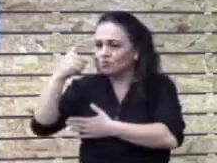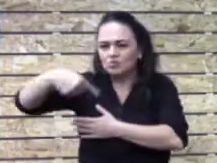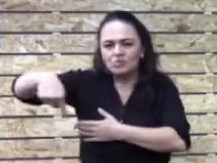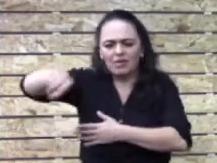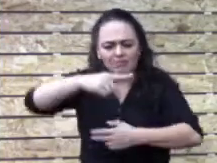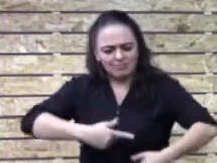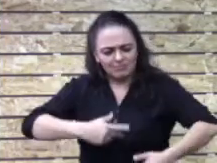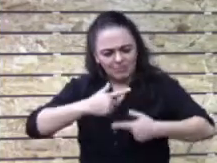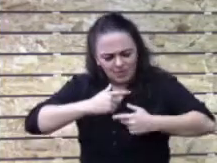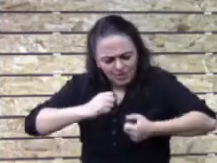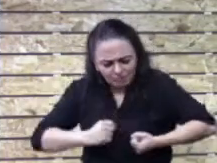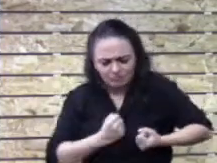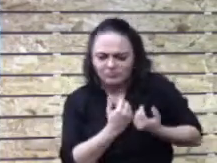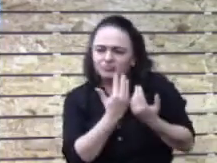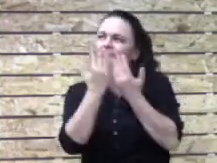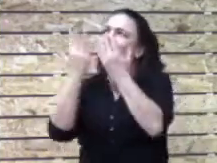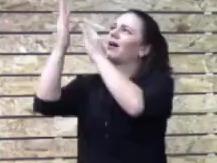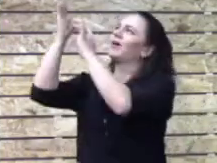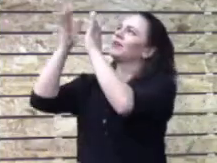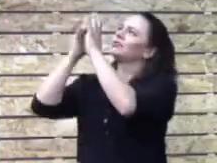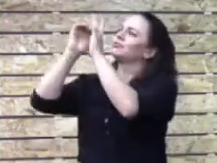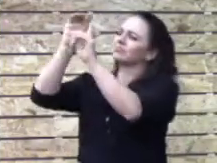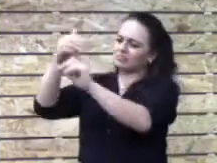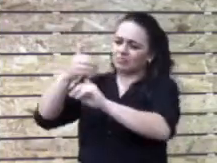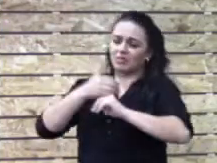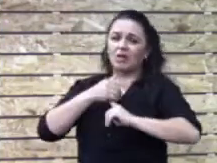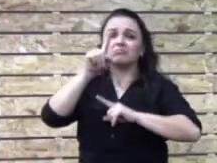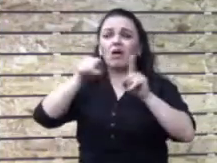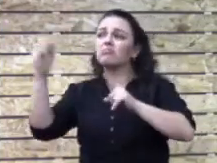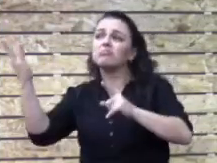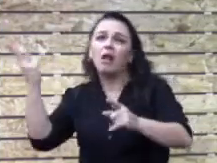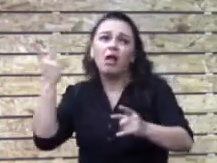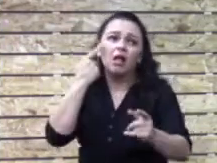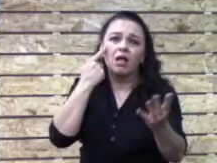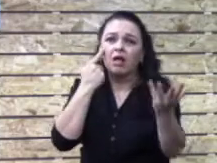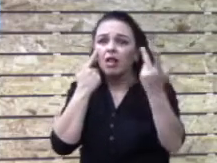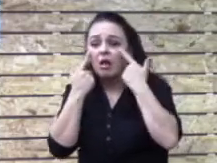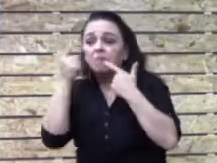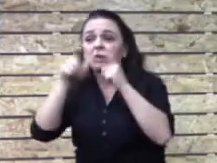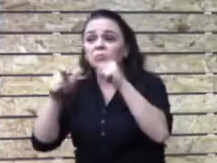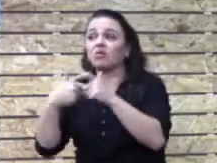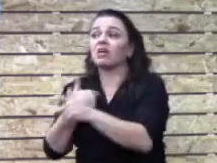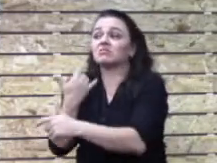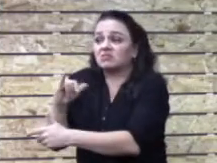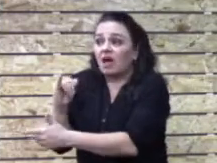hoy. Nos han dicho que hay muchas personas contagiadas que no lo saben